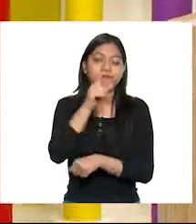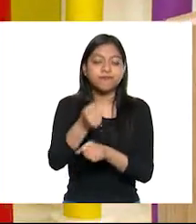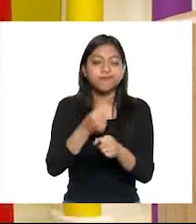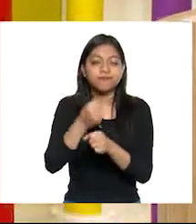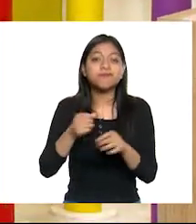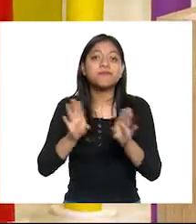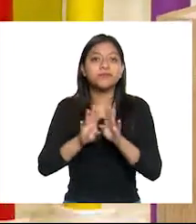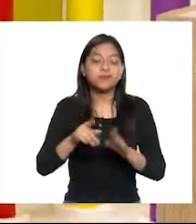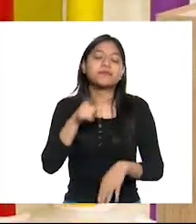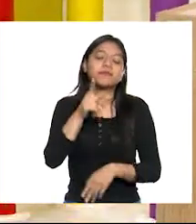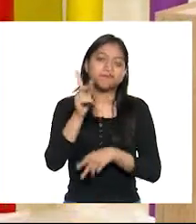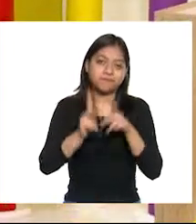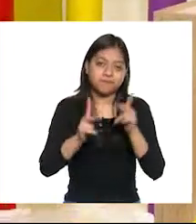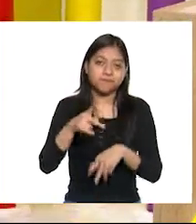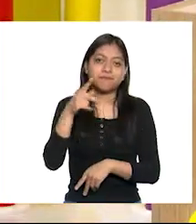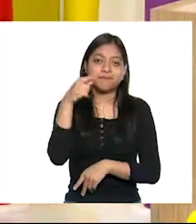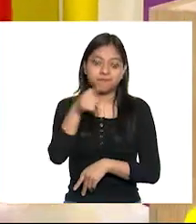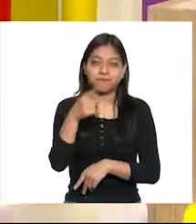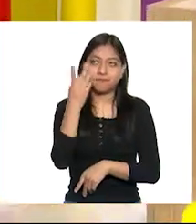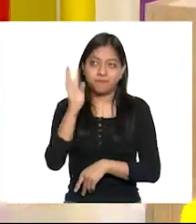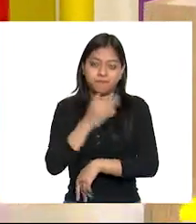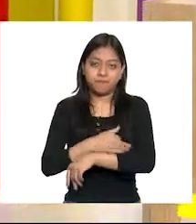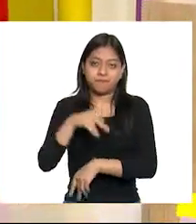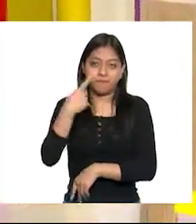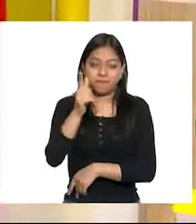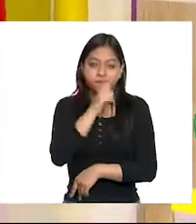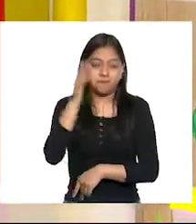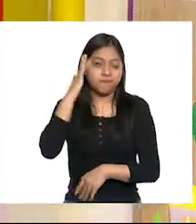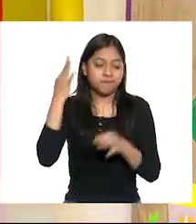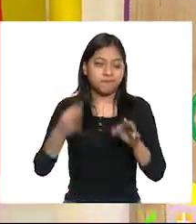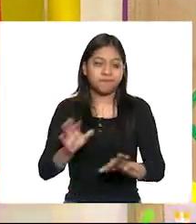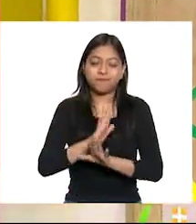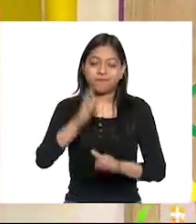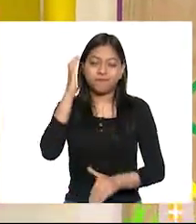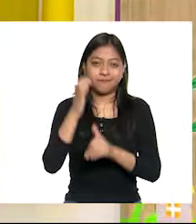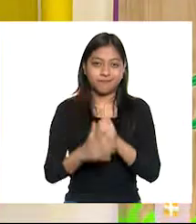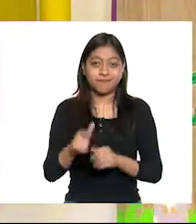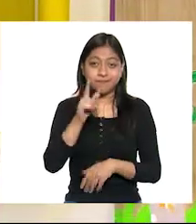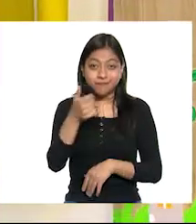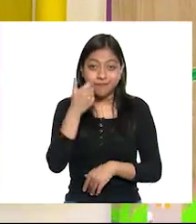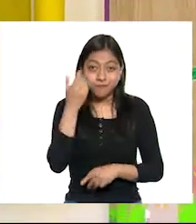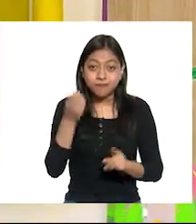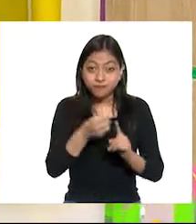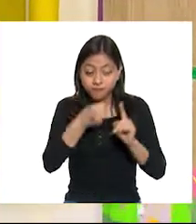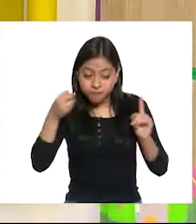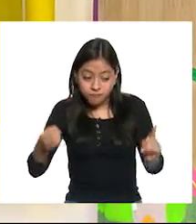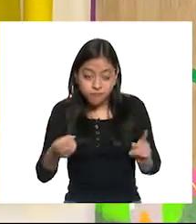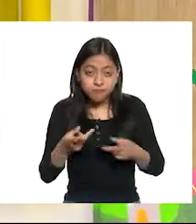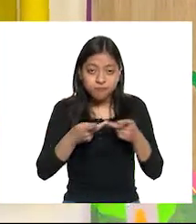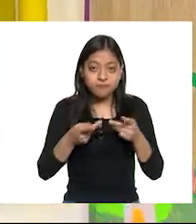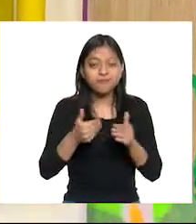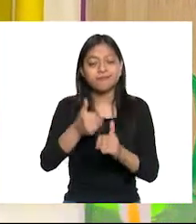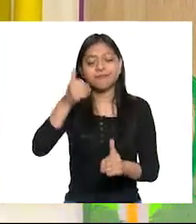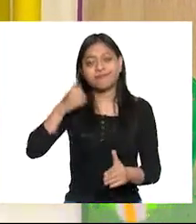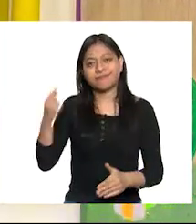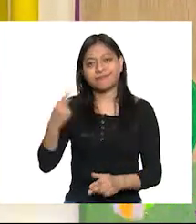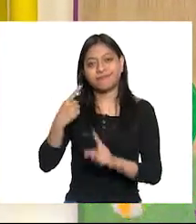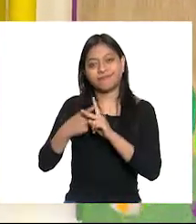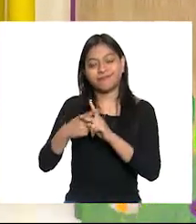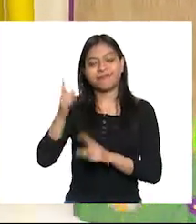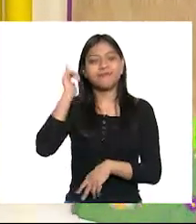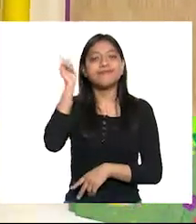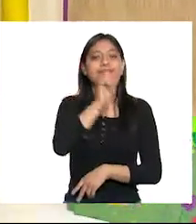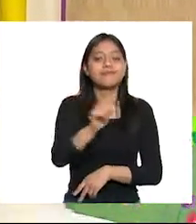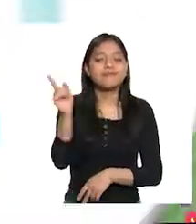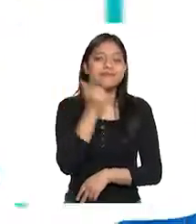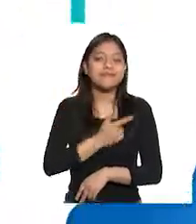practicarla y platica con tu familia en tu lengua materna. Hemos terminado con Para organizar, hay que calcular. Espero que lo hayan disfrutado